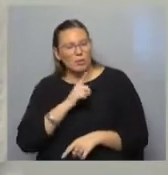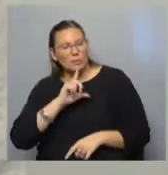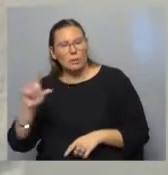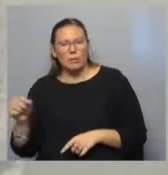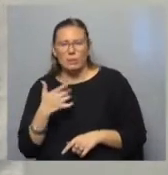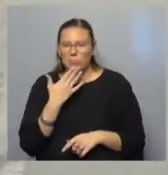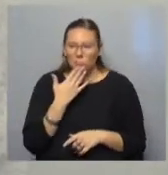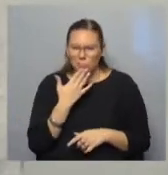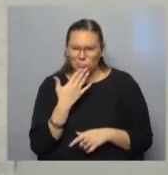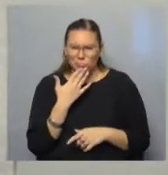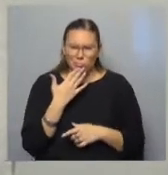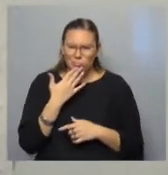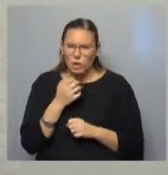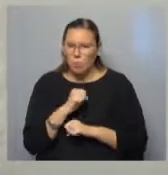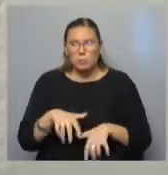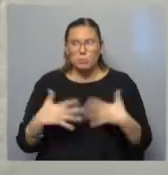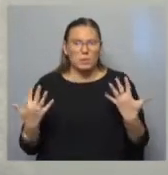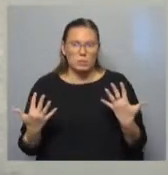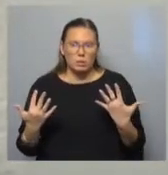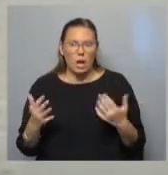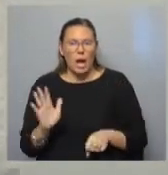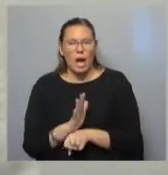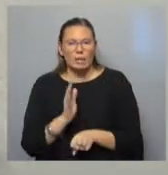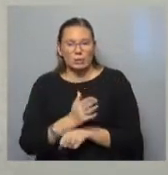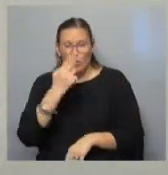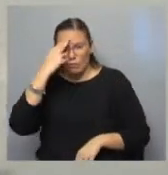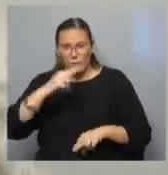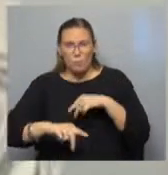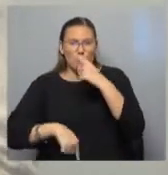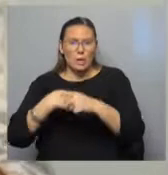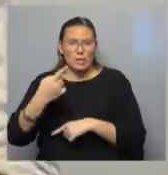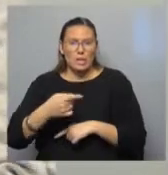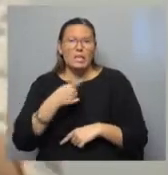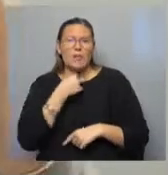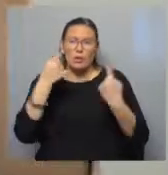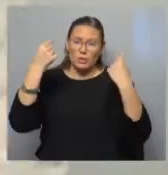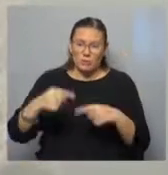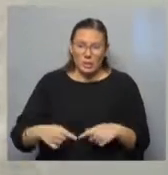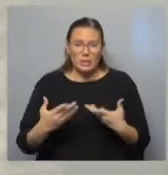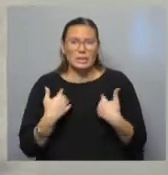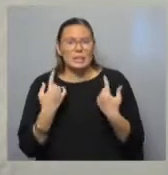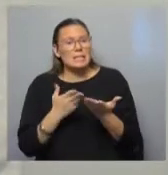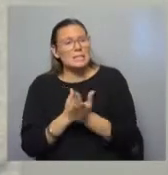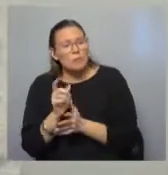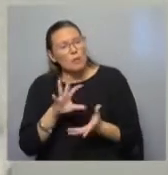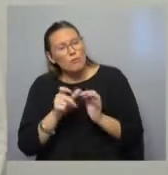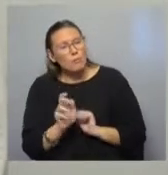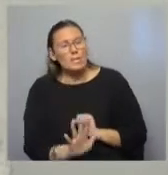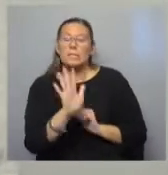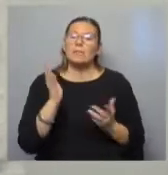la inseguridad de... puede ser cualquier cosa, desde un actor se refirió, ay, mañana ya va a tener la voz distinta en algo que siempre salía de una